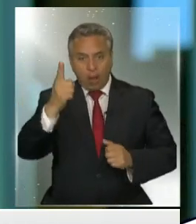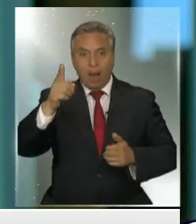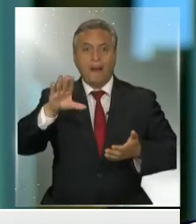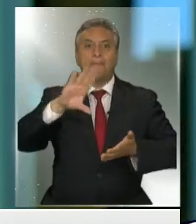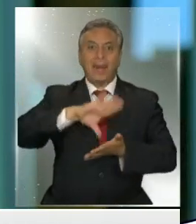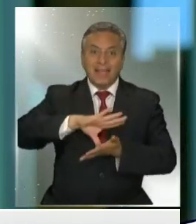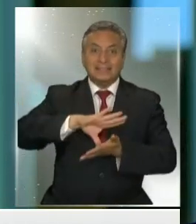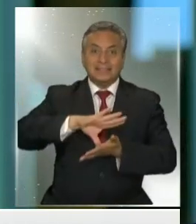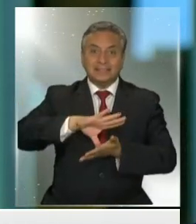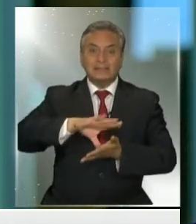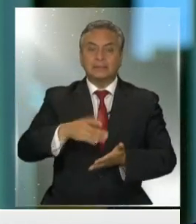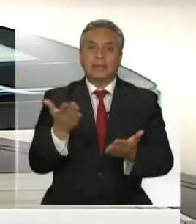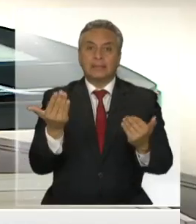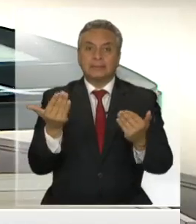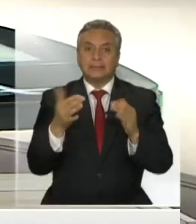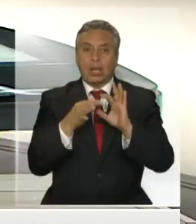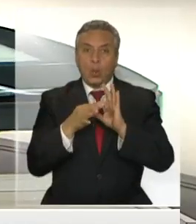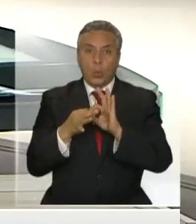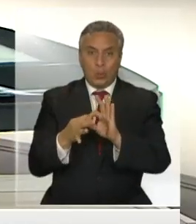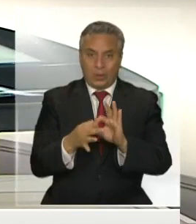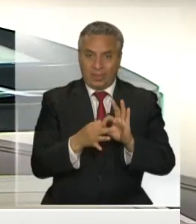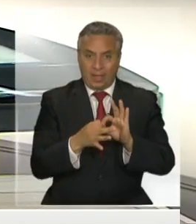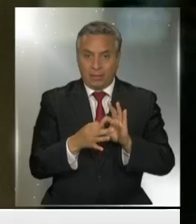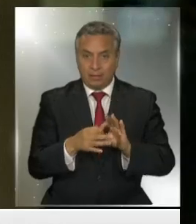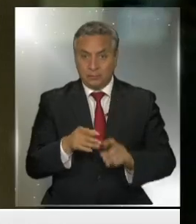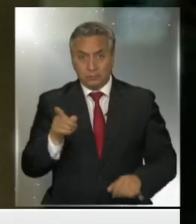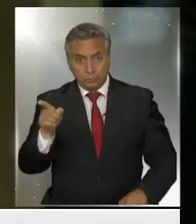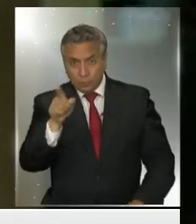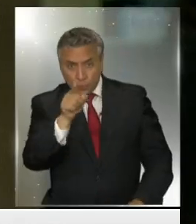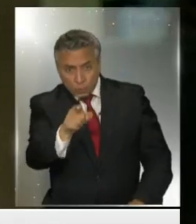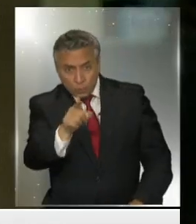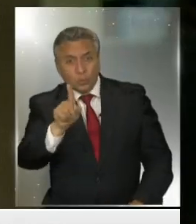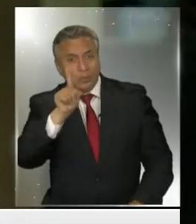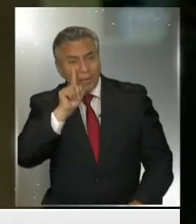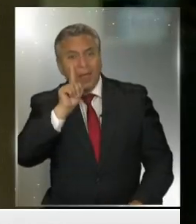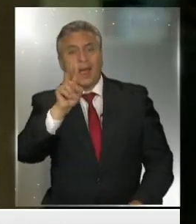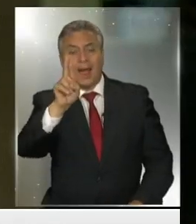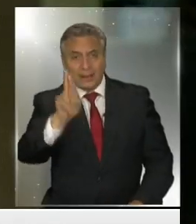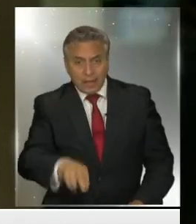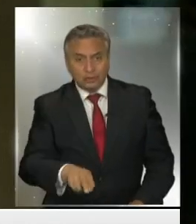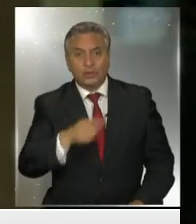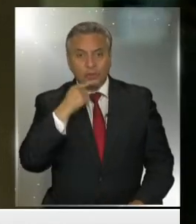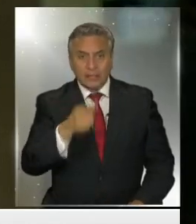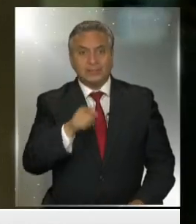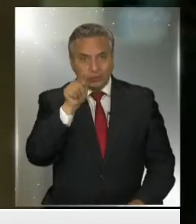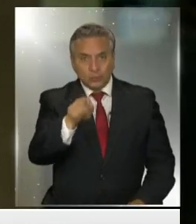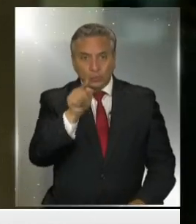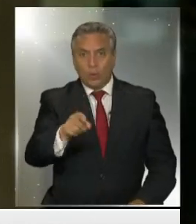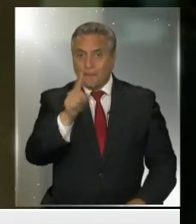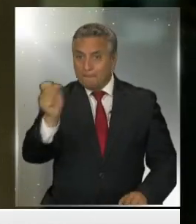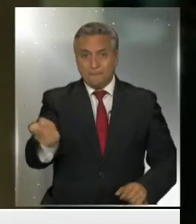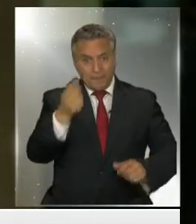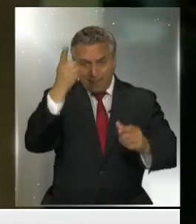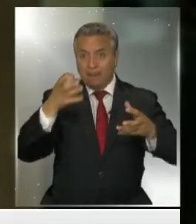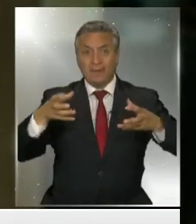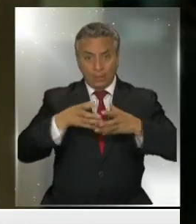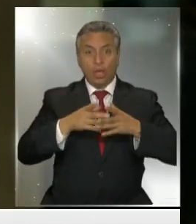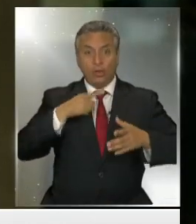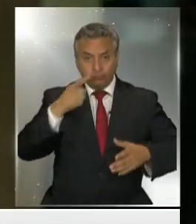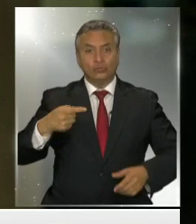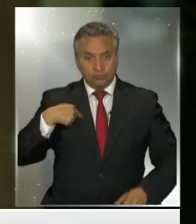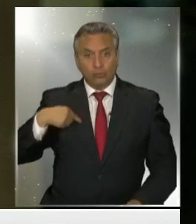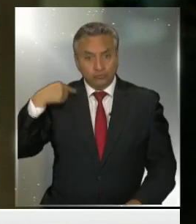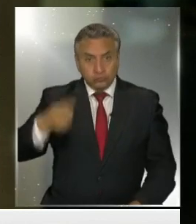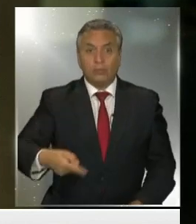unidad no política detritus tienes toda la razón cuando nos convocó el presidente el martes siguiente la crisis y el primer partido posición que dijo ahí vamos